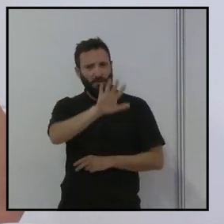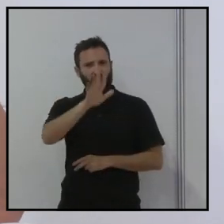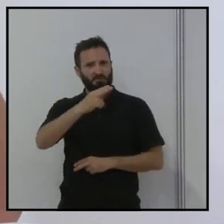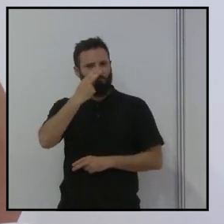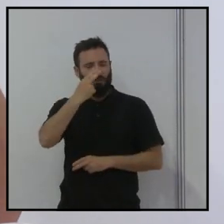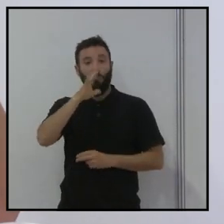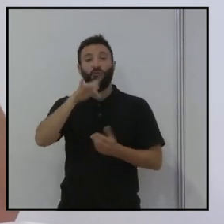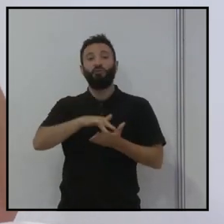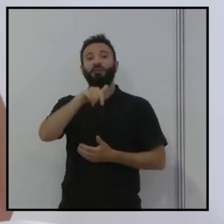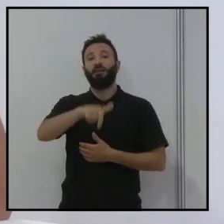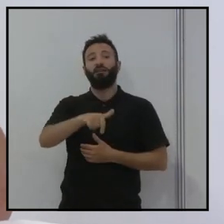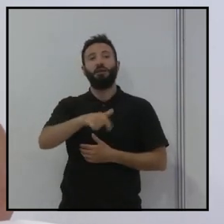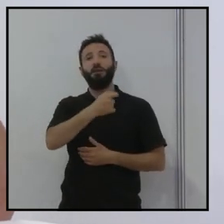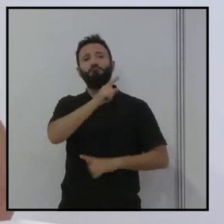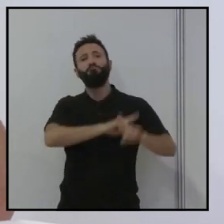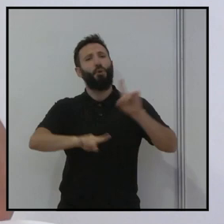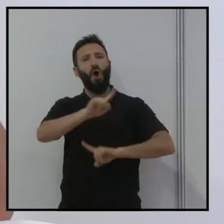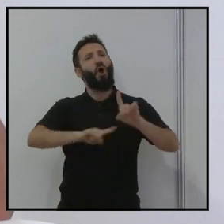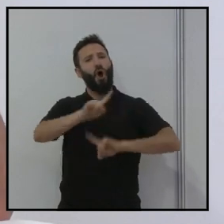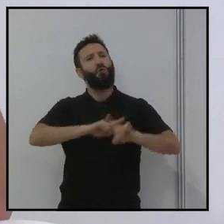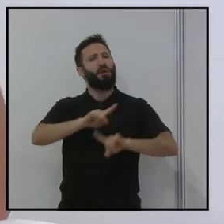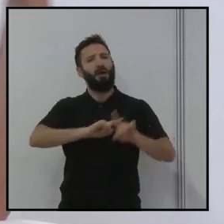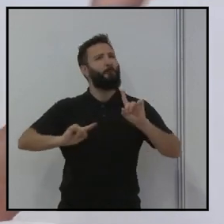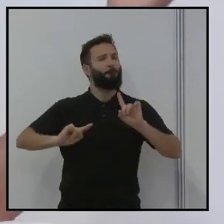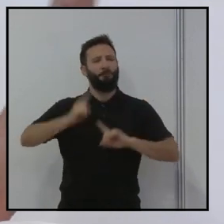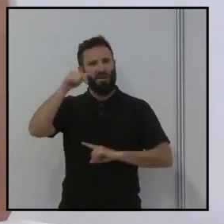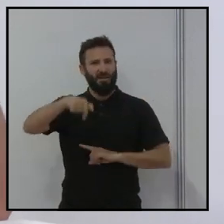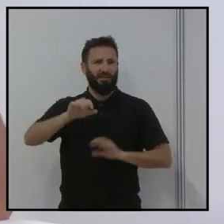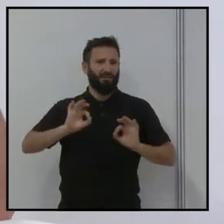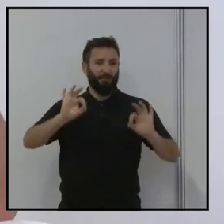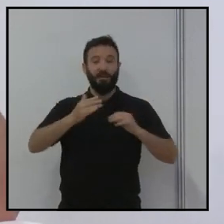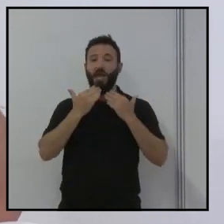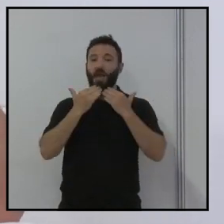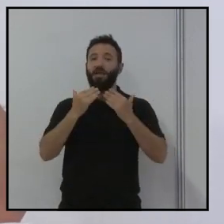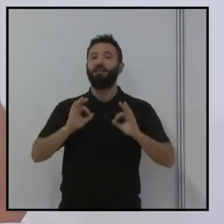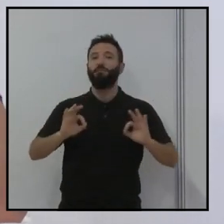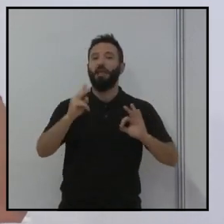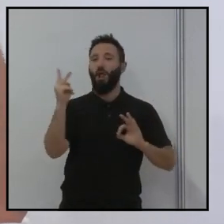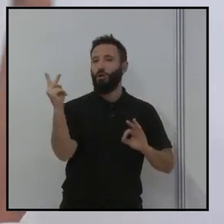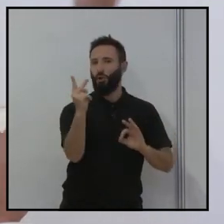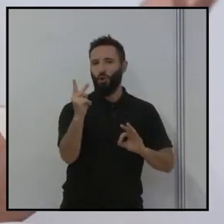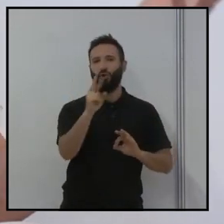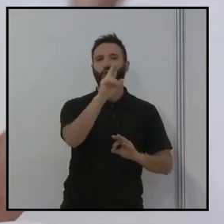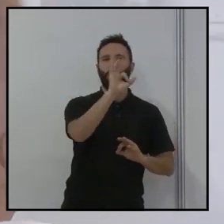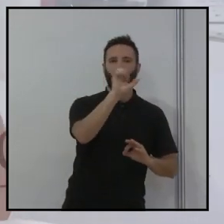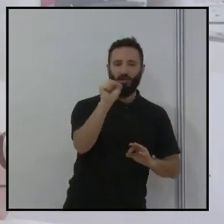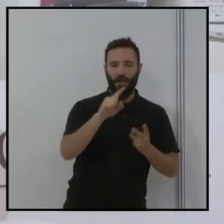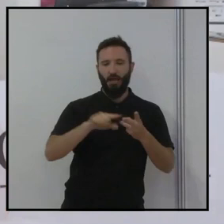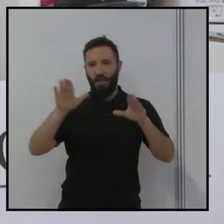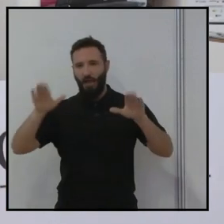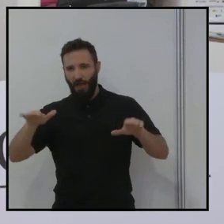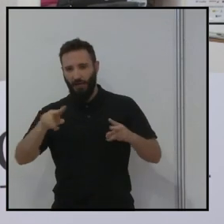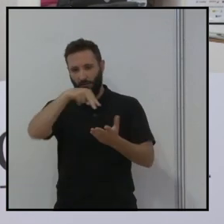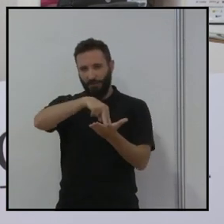que más ayuda en los mayores problemas que tenemos al respecto. Quiero agradecer especialmente a Rosa y Ángel, no solo su presencia aquí,